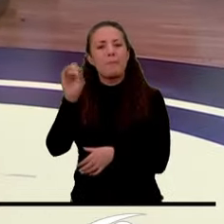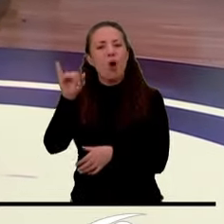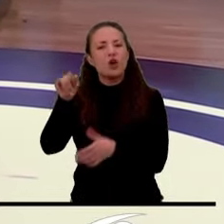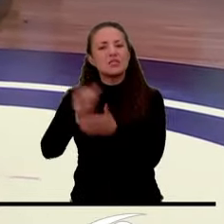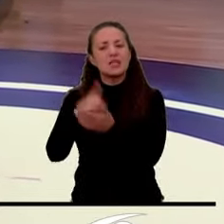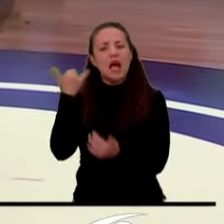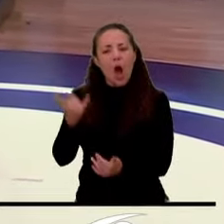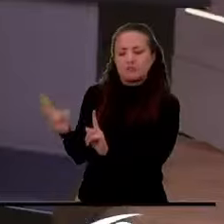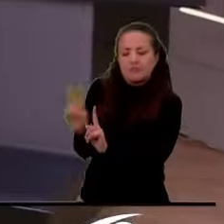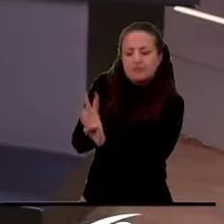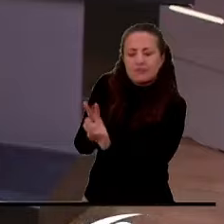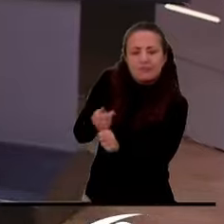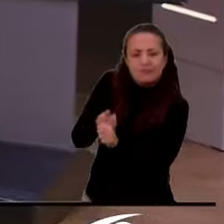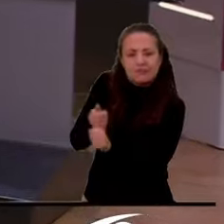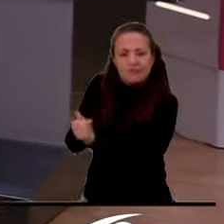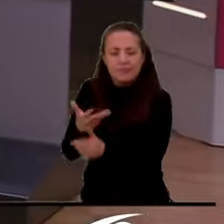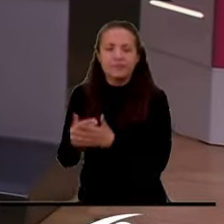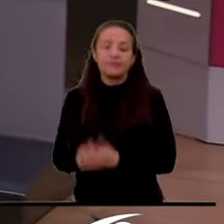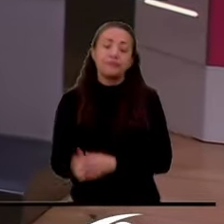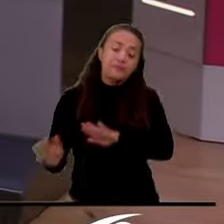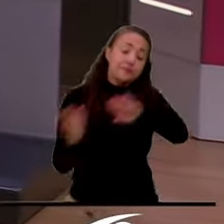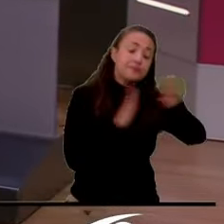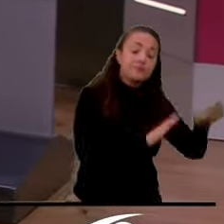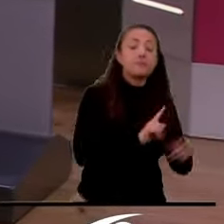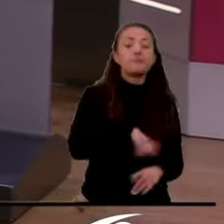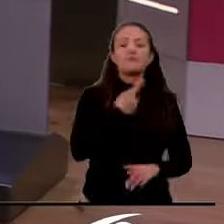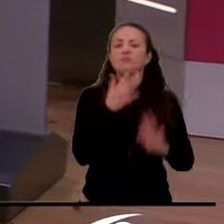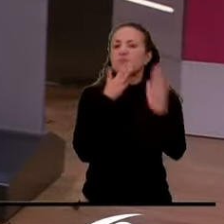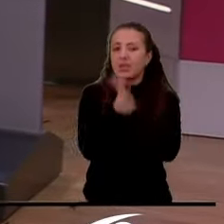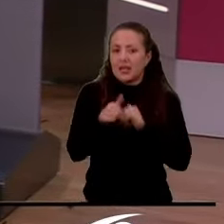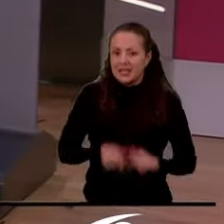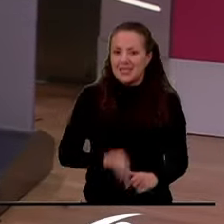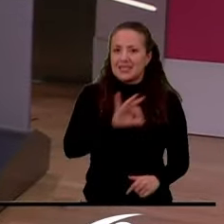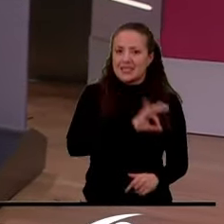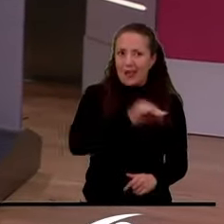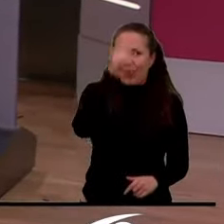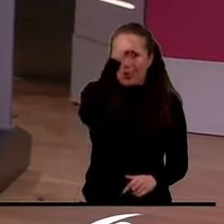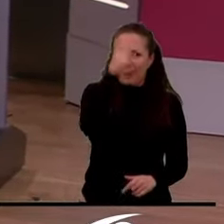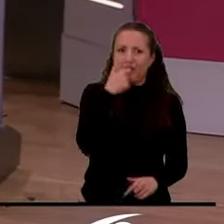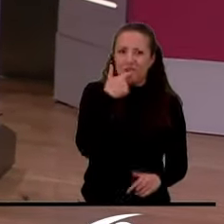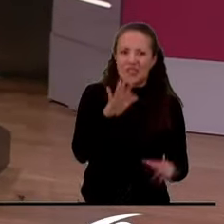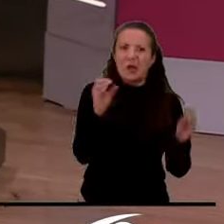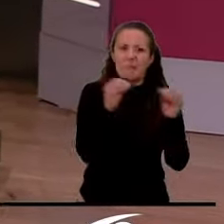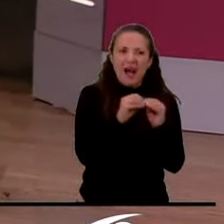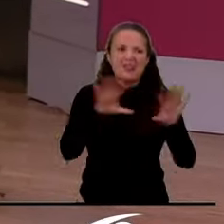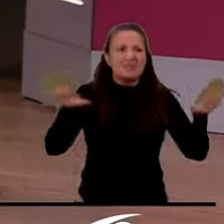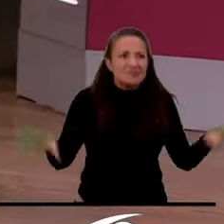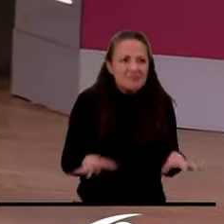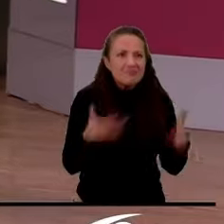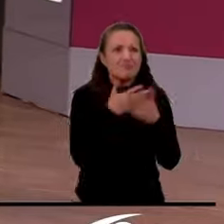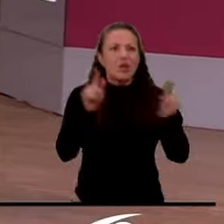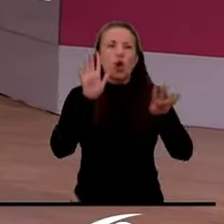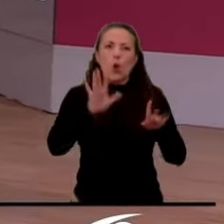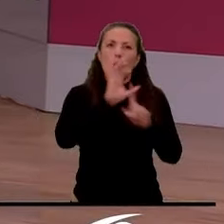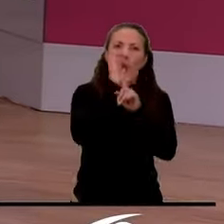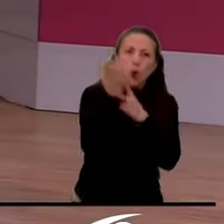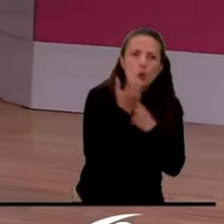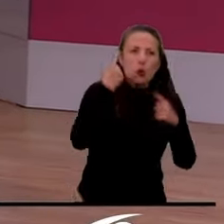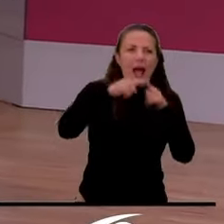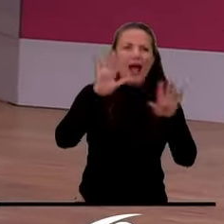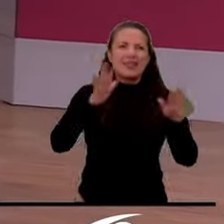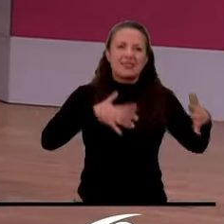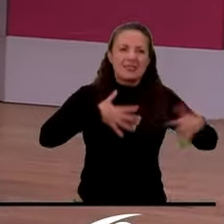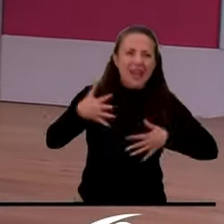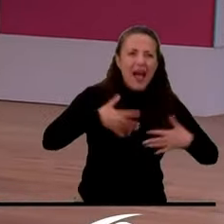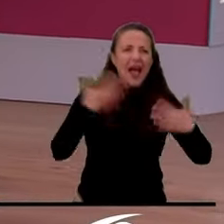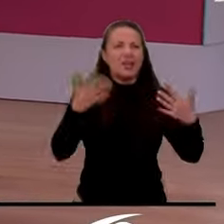sus problemas de demencia. Y llegó otro fin de semana cargado de actividades culturales, teatro, exposiciones y por supuesto conciertos gratuitos